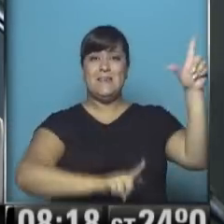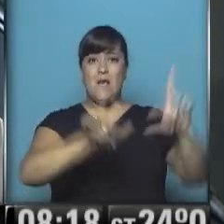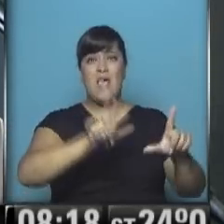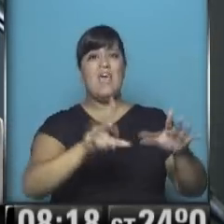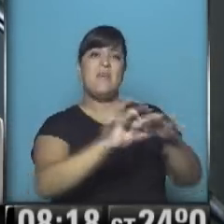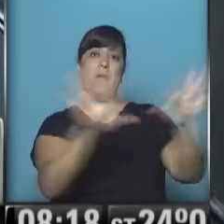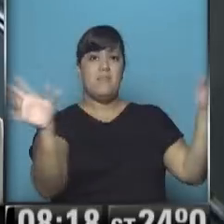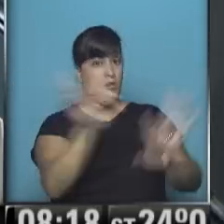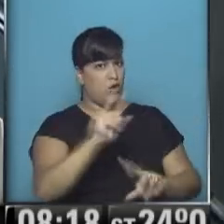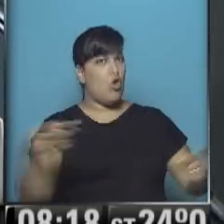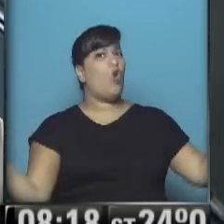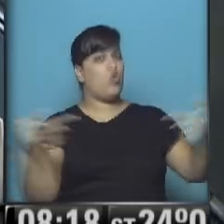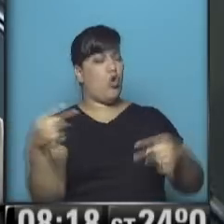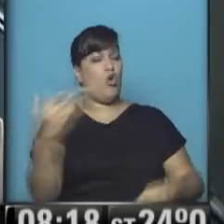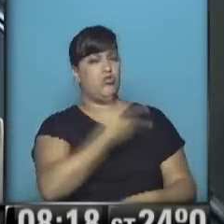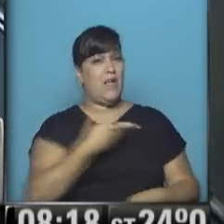opositor y todo el tiempo...